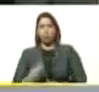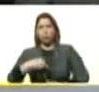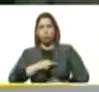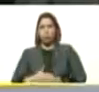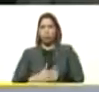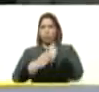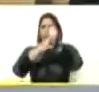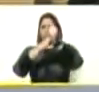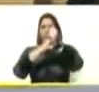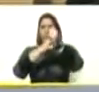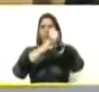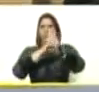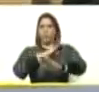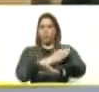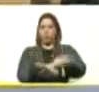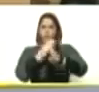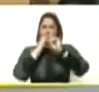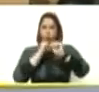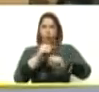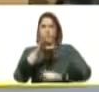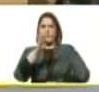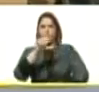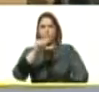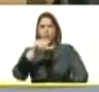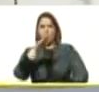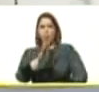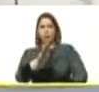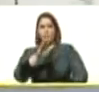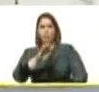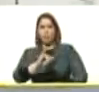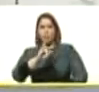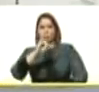y mártir Fabricio Ojeda.